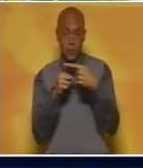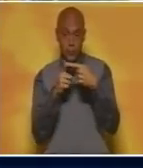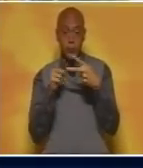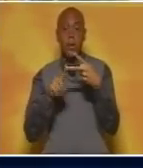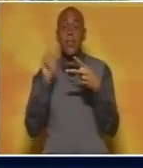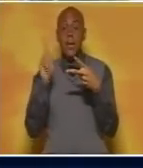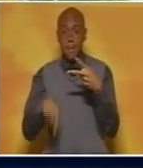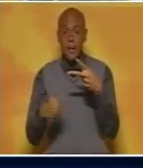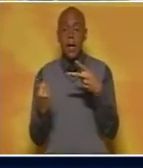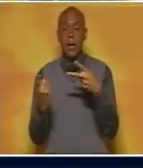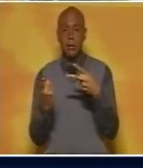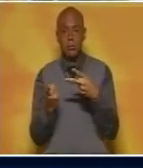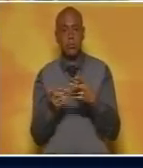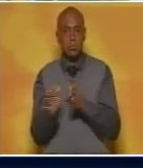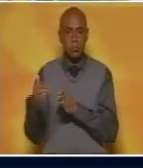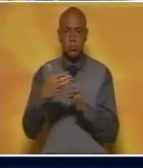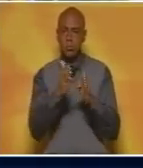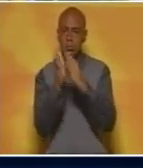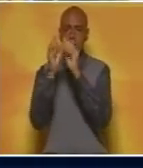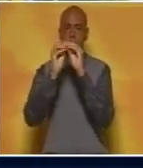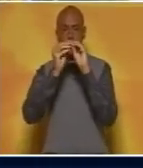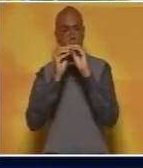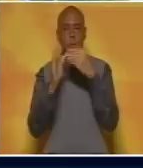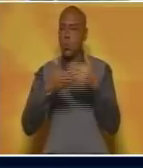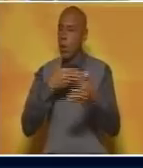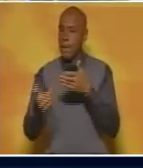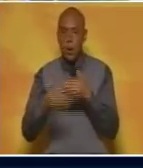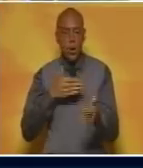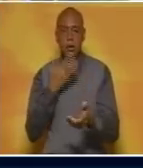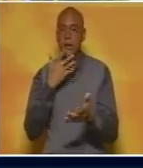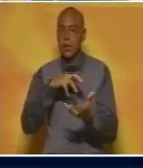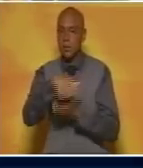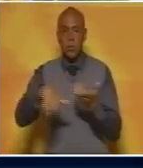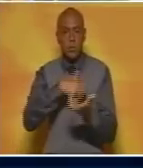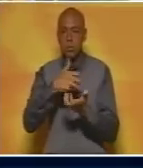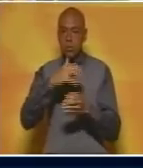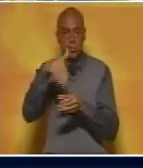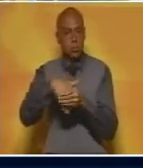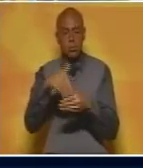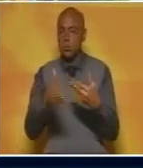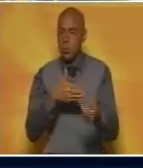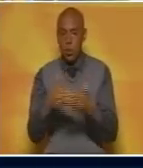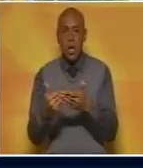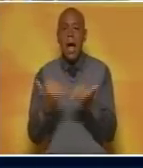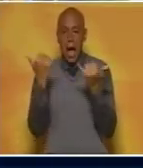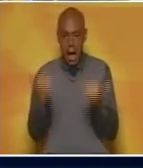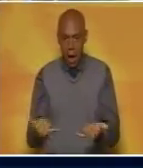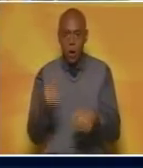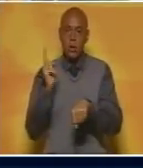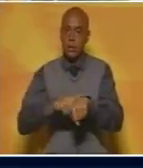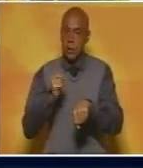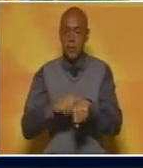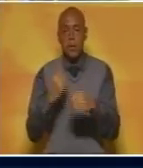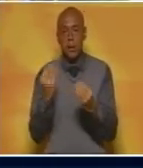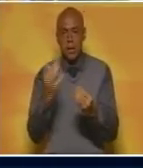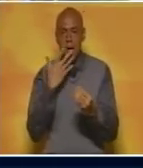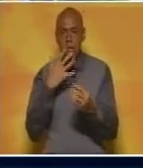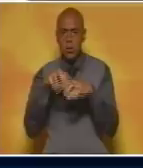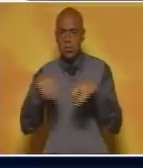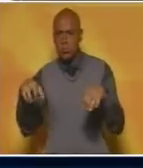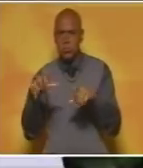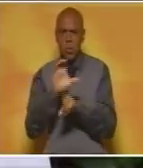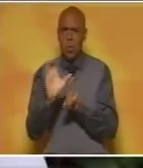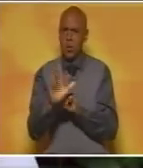camino de la reinstitucionalización independientemente de los eventos electorales, y creo que es el momento de ceder en los extremismos y en los